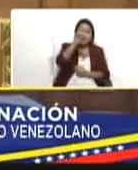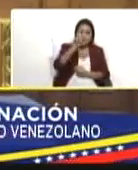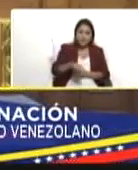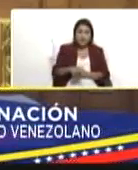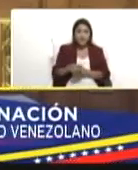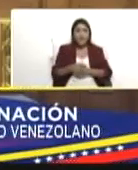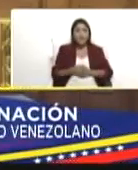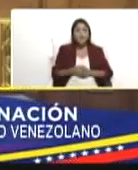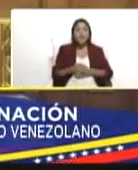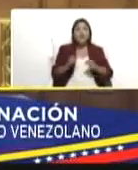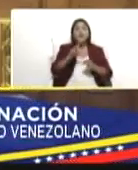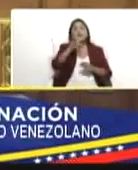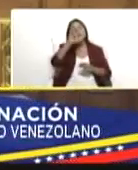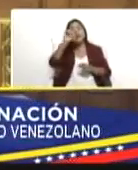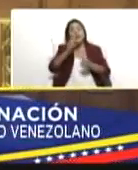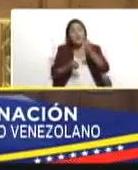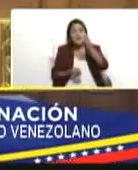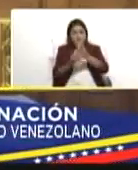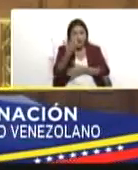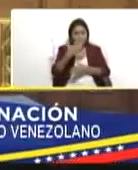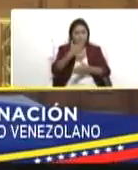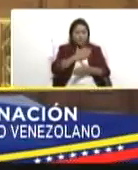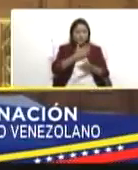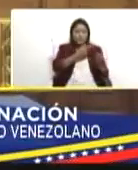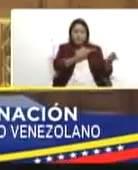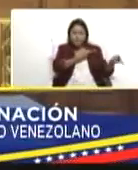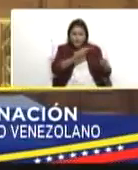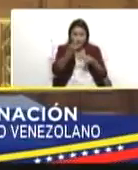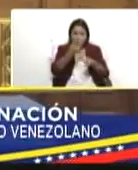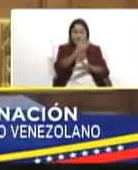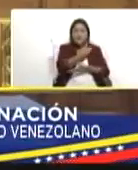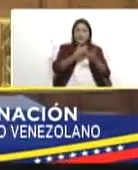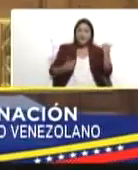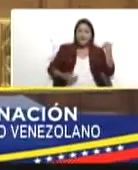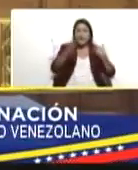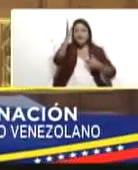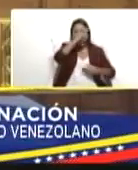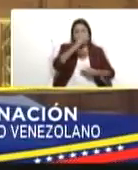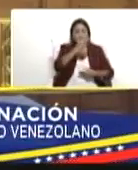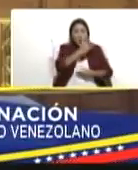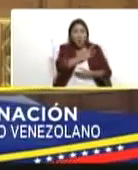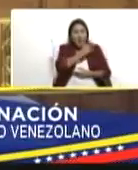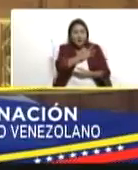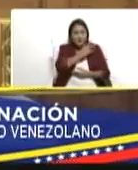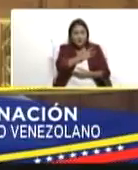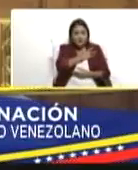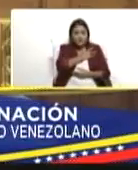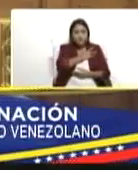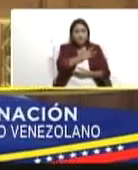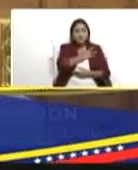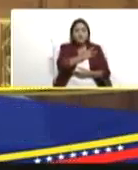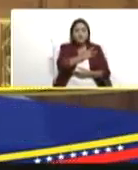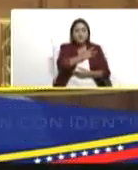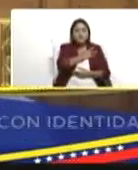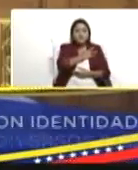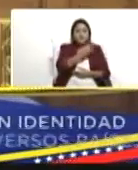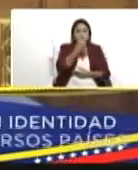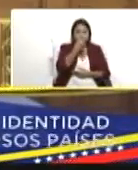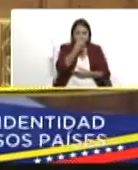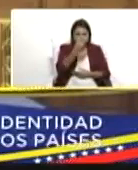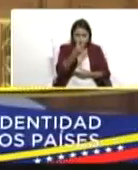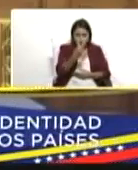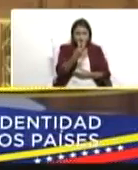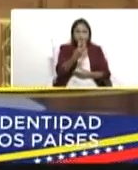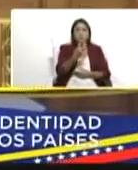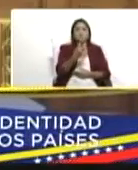el 30 de mayo fuei invitado por el presidente de Brasil Lula da Silva a una visita de estado